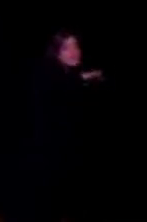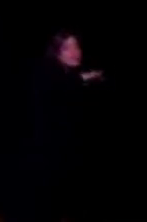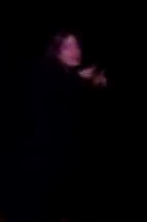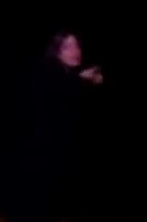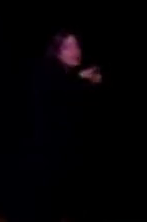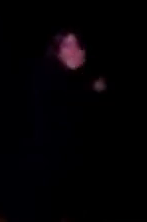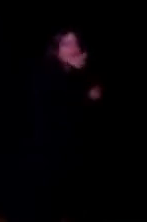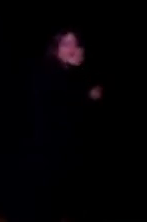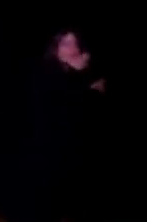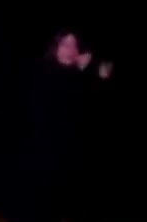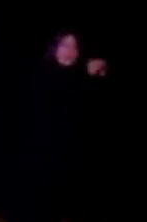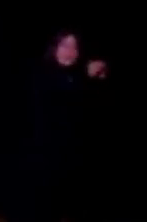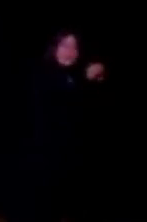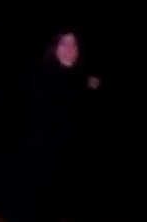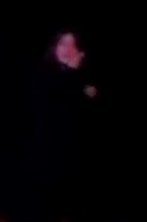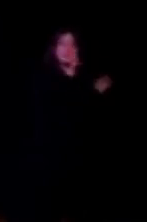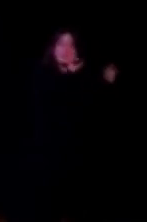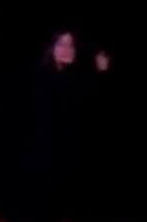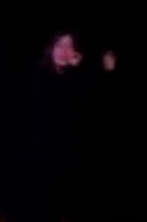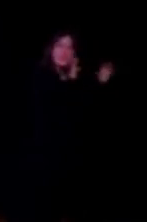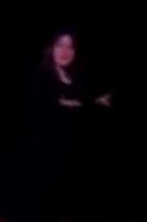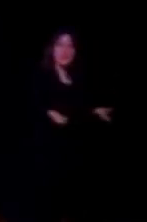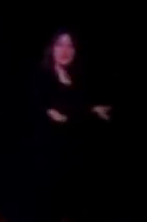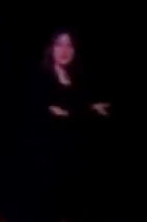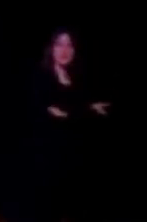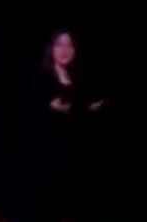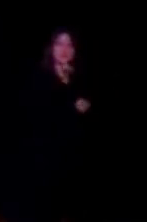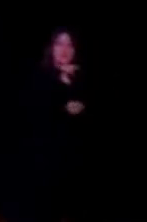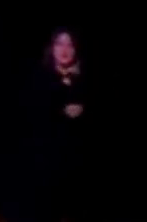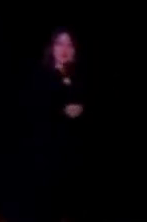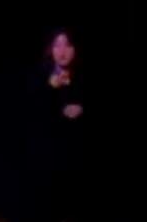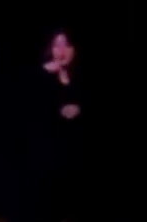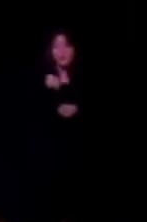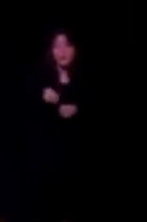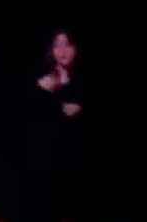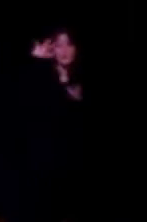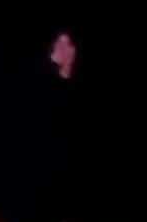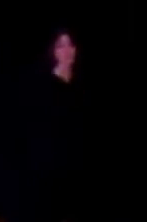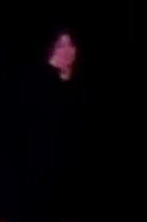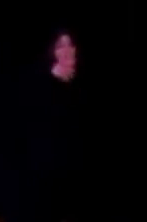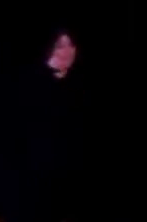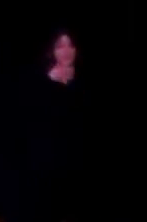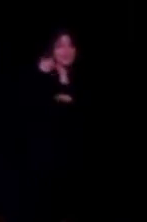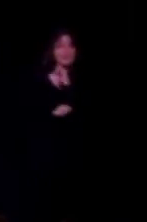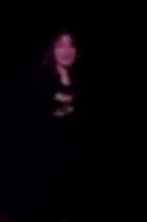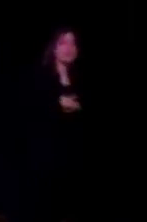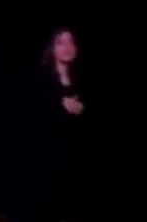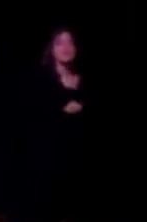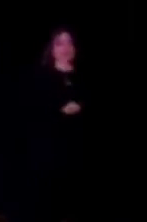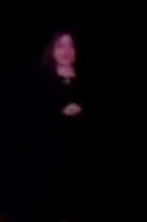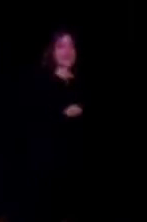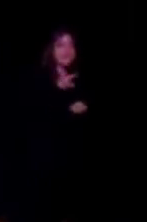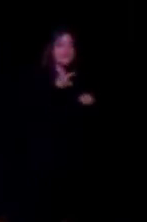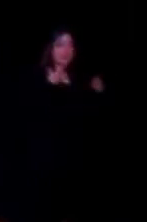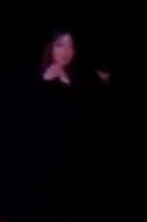son cosas que nos que nos recuerdan a cosas que hoy mismo también se están diciendo habla de grupos